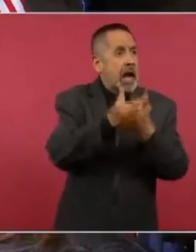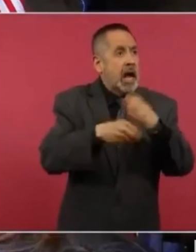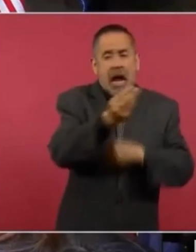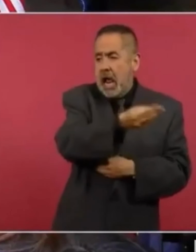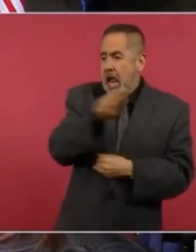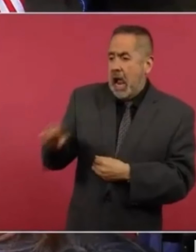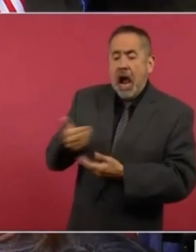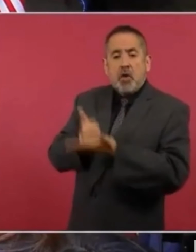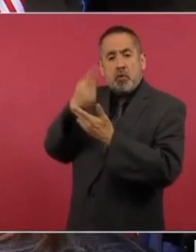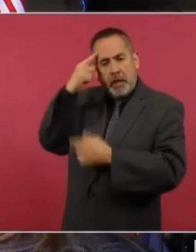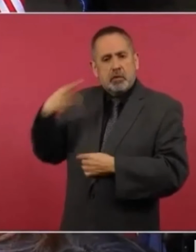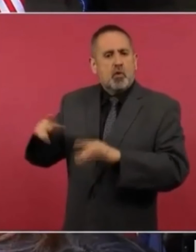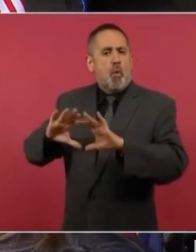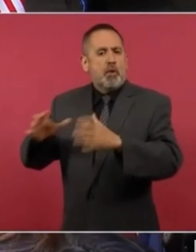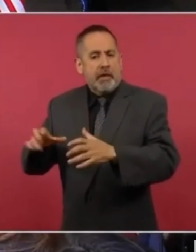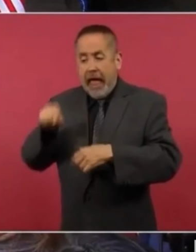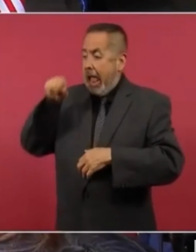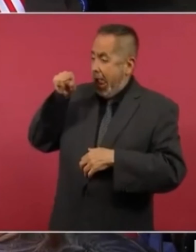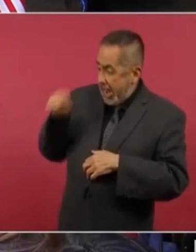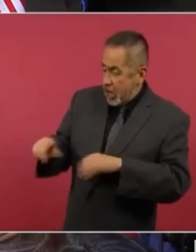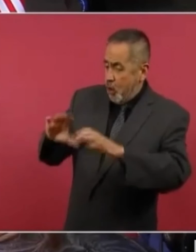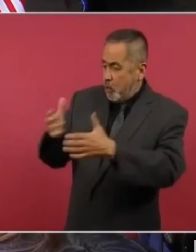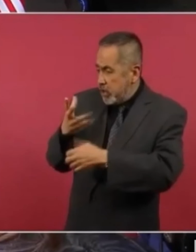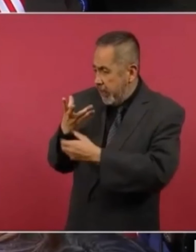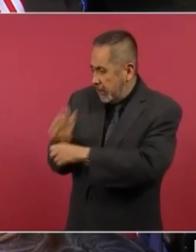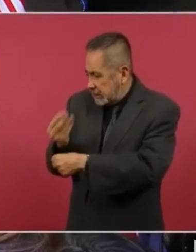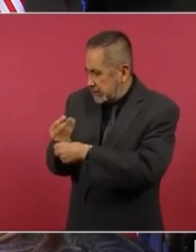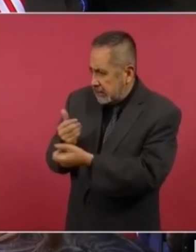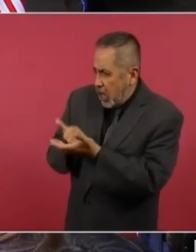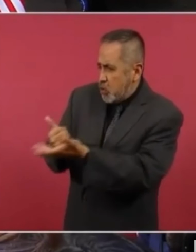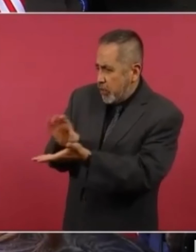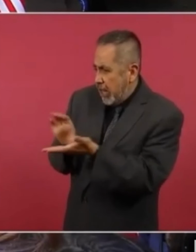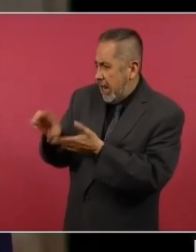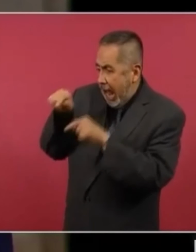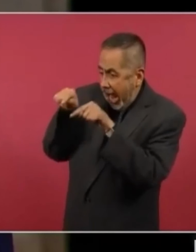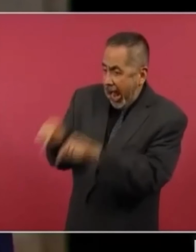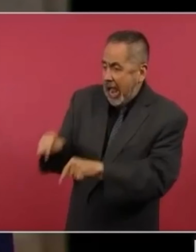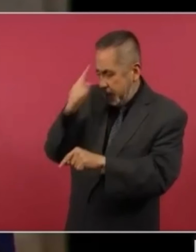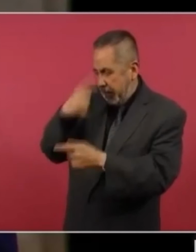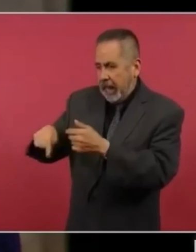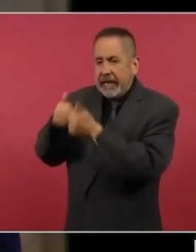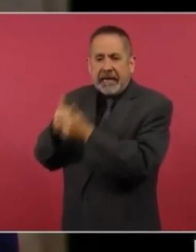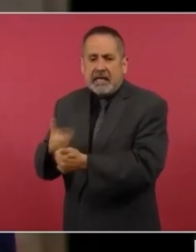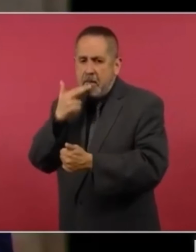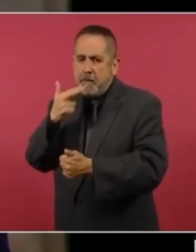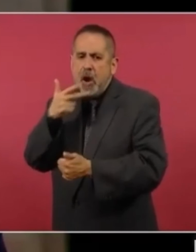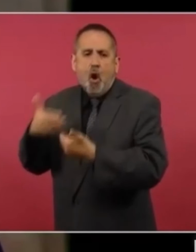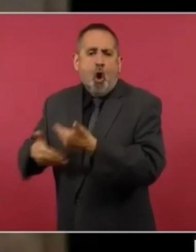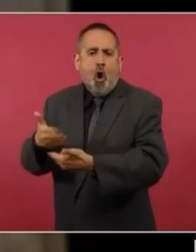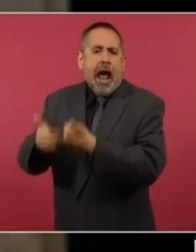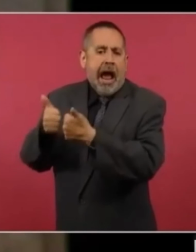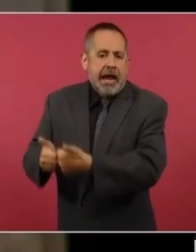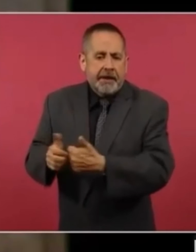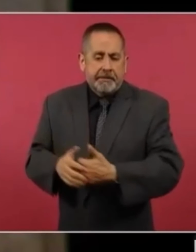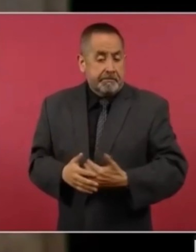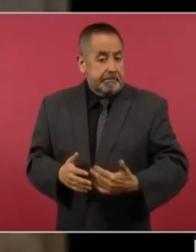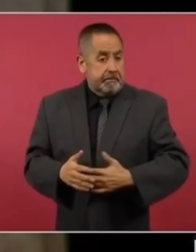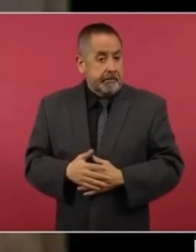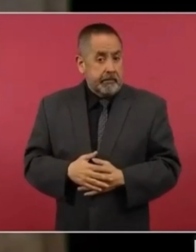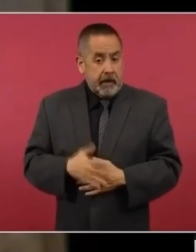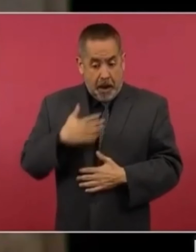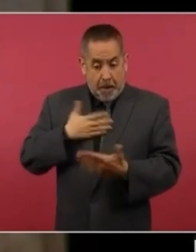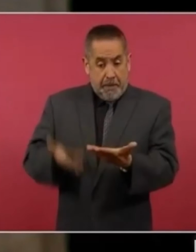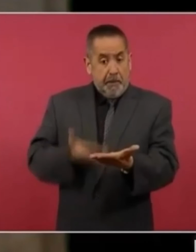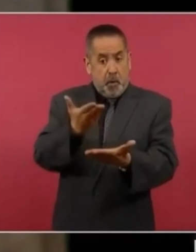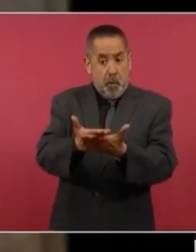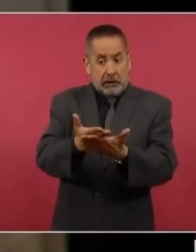circunstancias. Entonces, dicho sea de paso, mis propuestas las apoya el